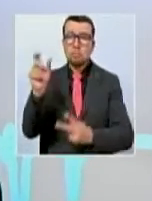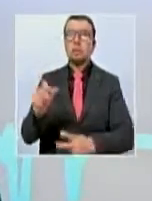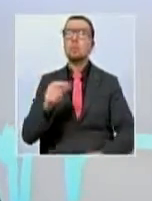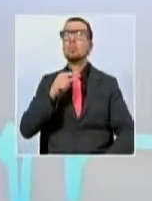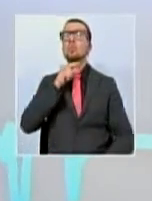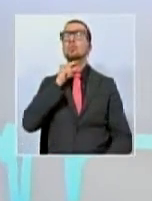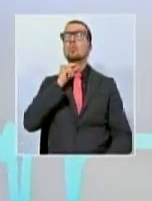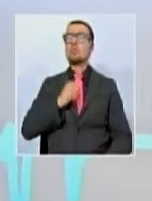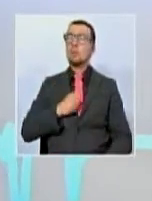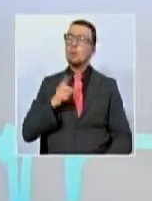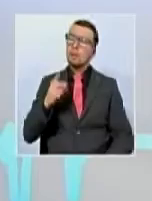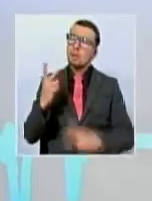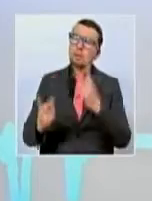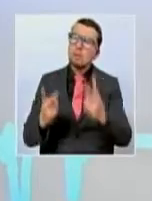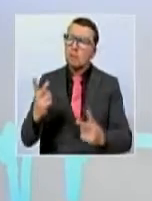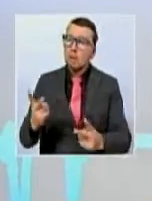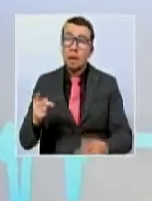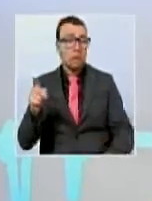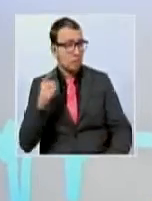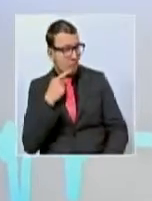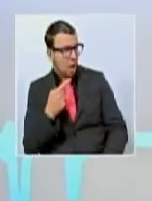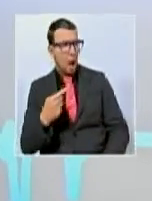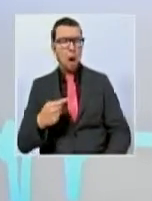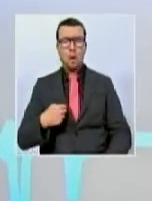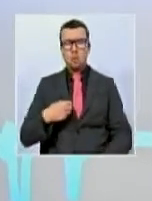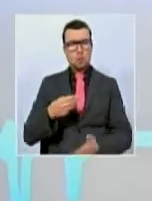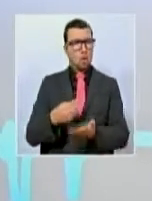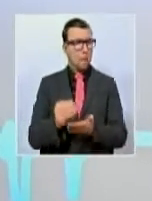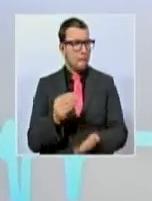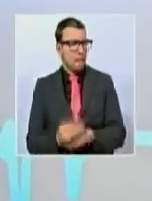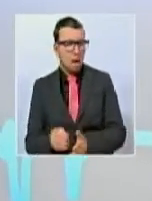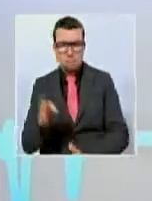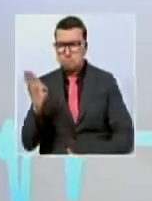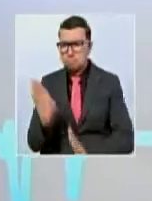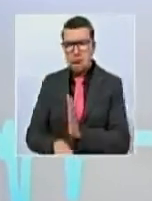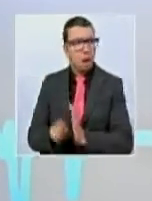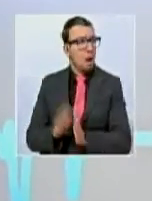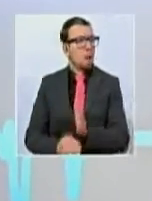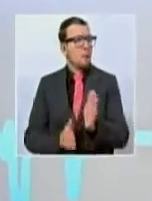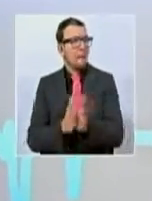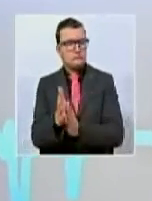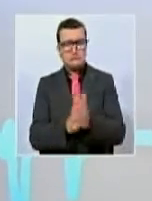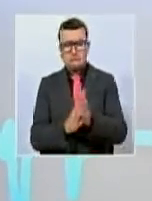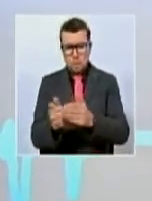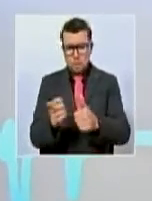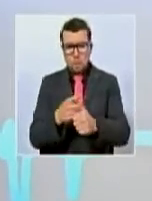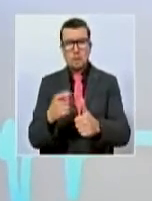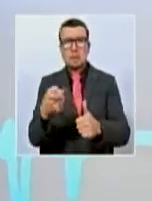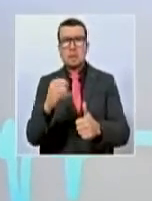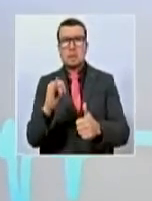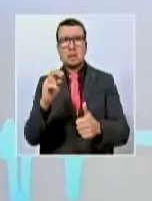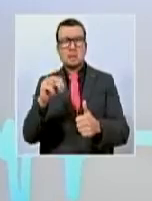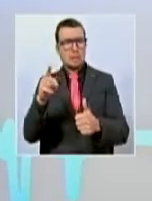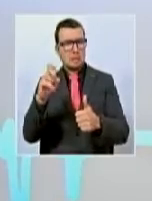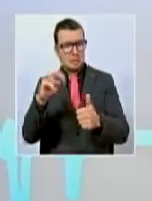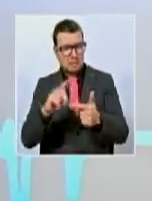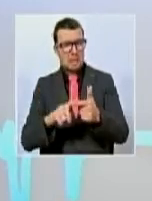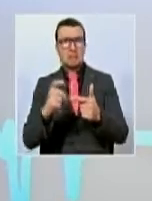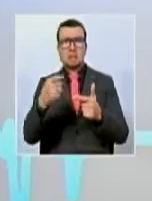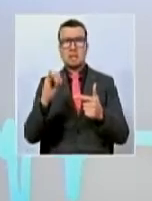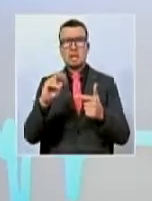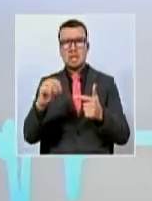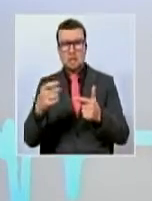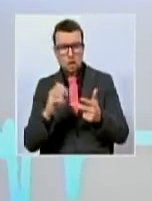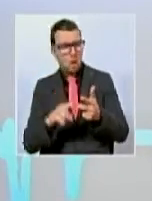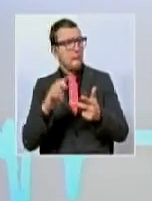ah, doctor, me compré una promoción más buena, me compré un ginseng, un jingo, una melatonina,